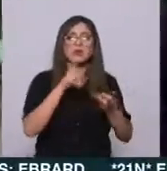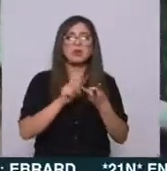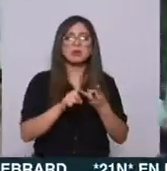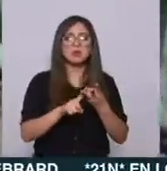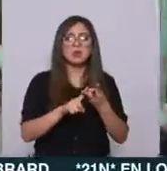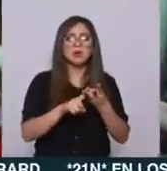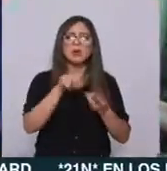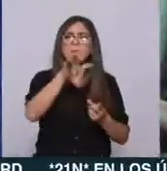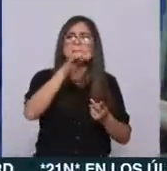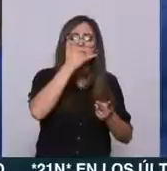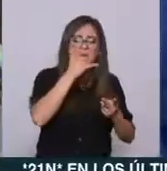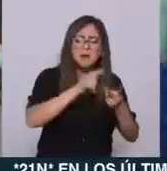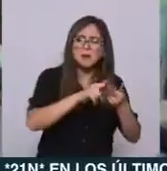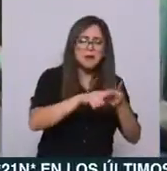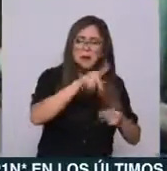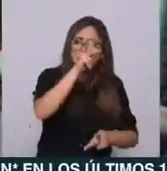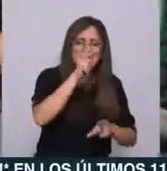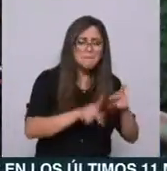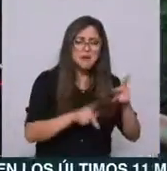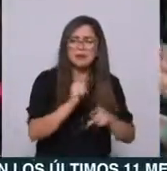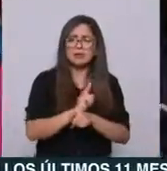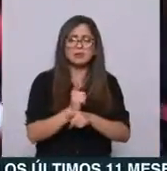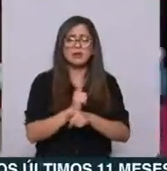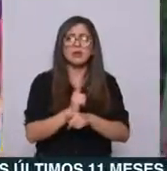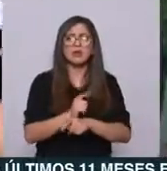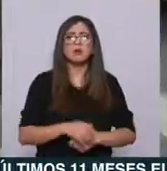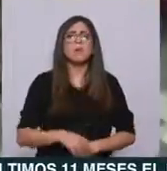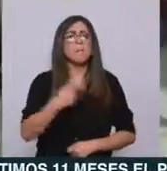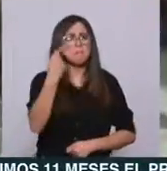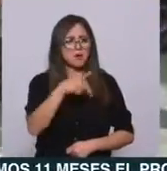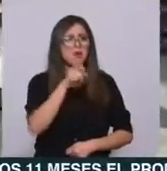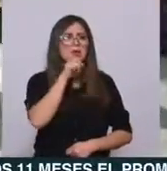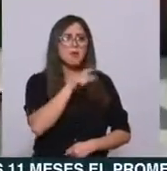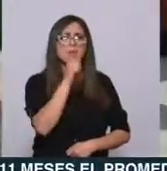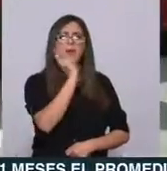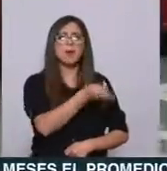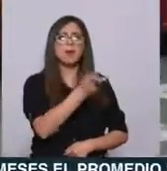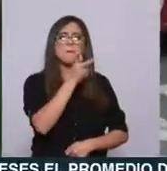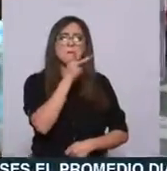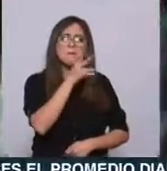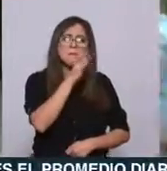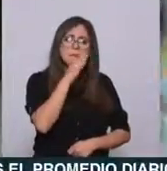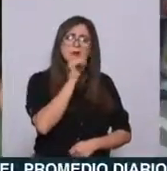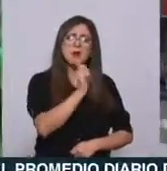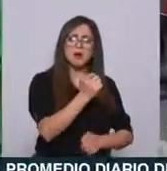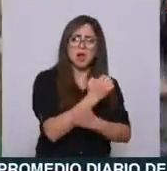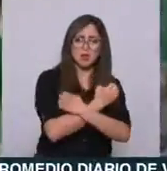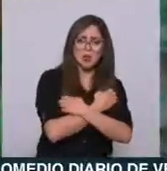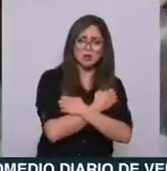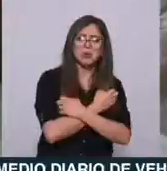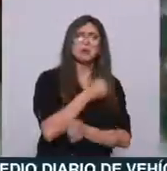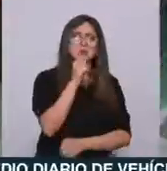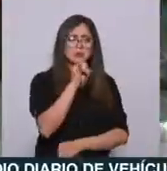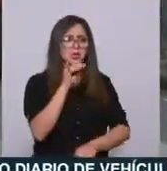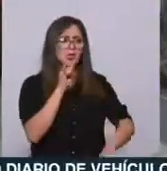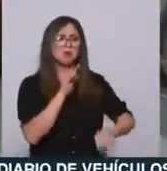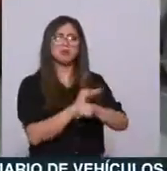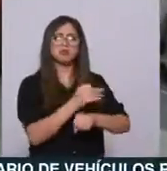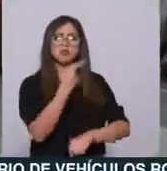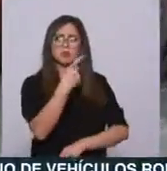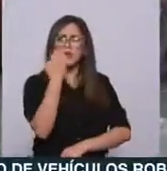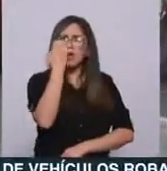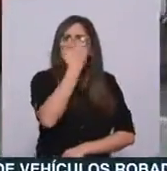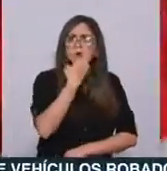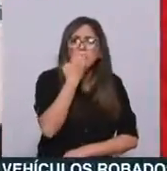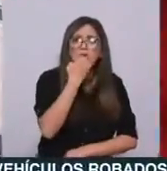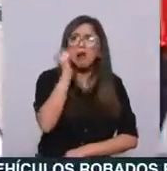ahí, licenciado García Camarena. Y esta labor de los padres de educar no debe ser respaldada por la escuela, porque finalmente no se le